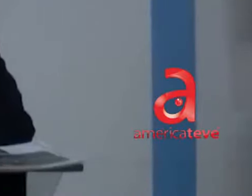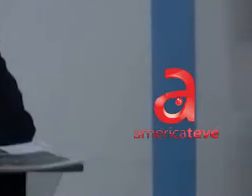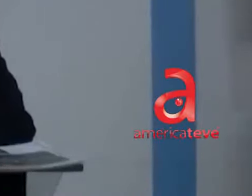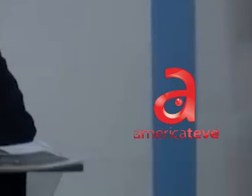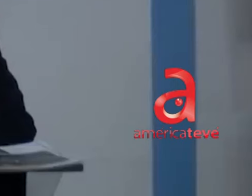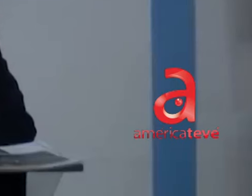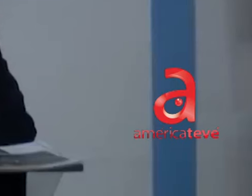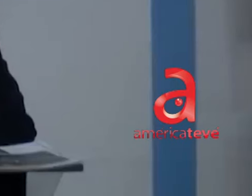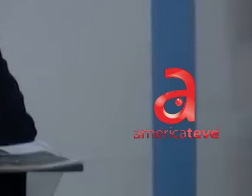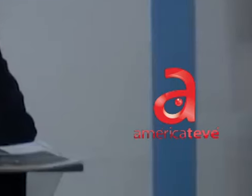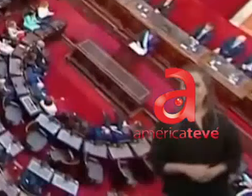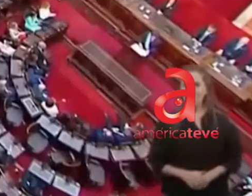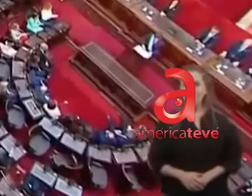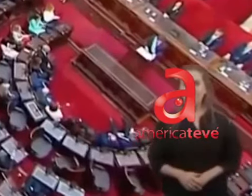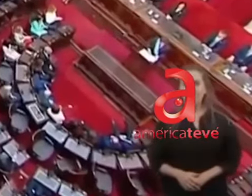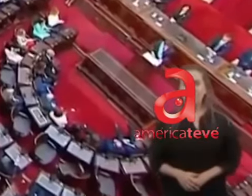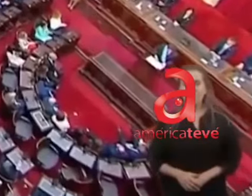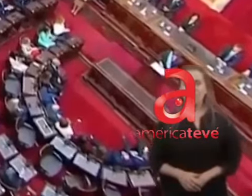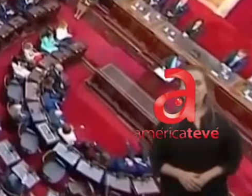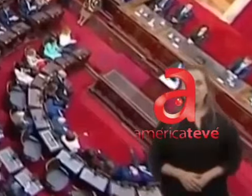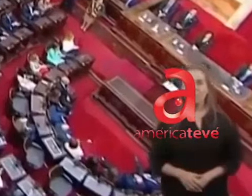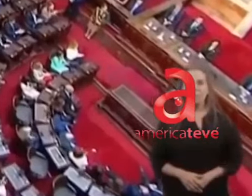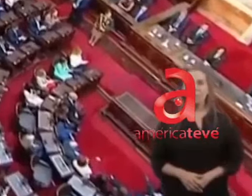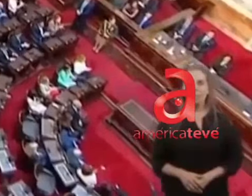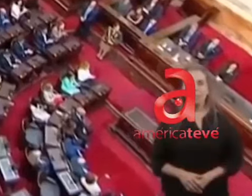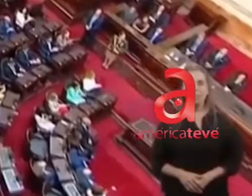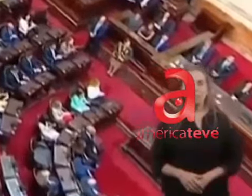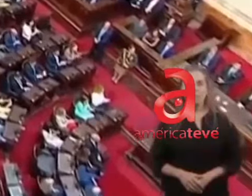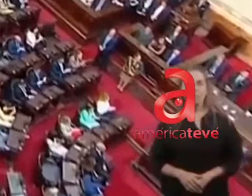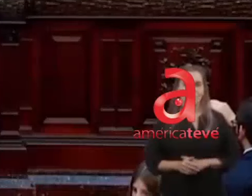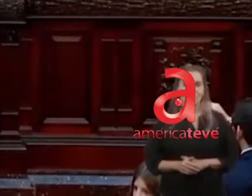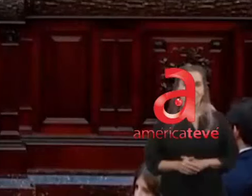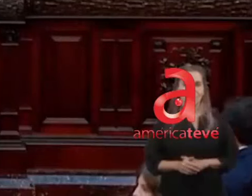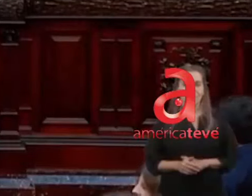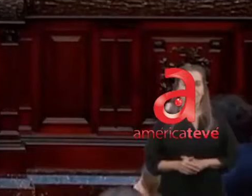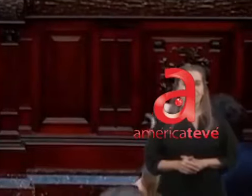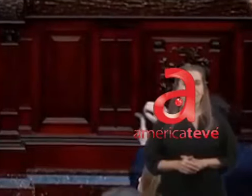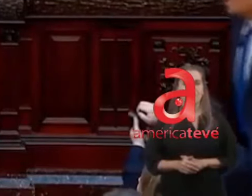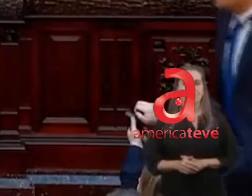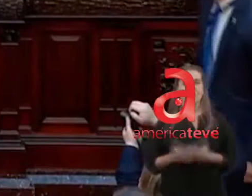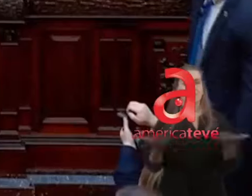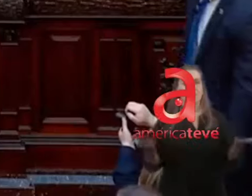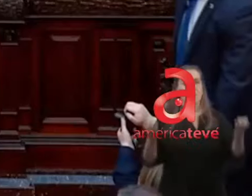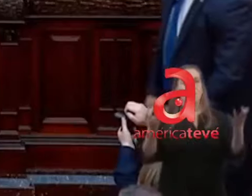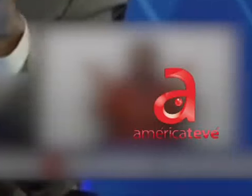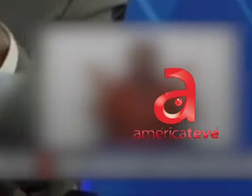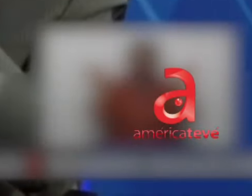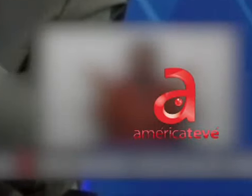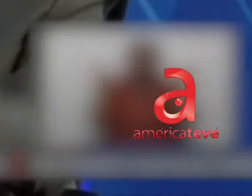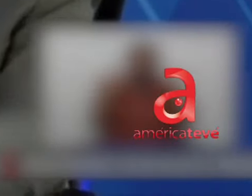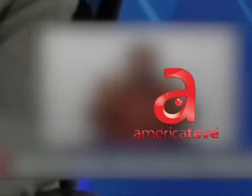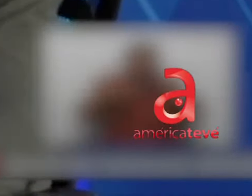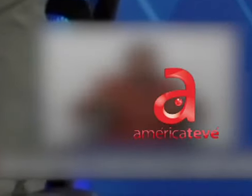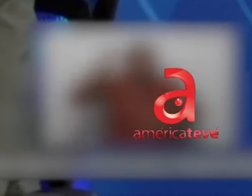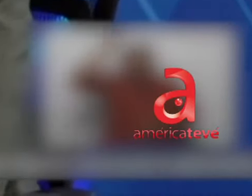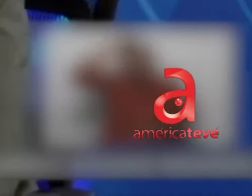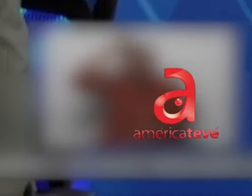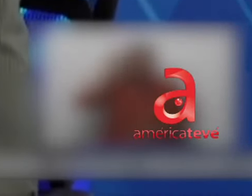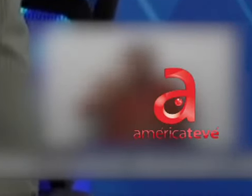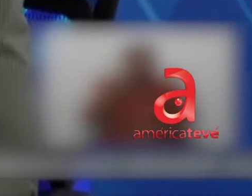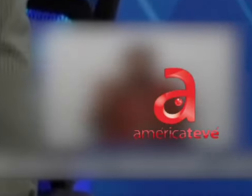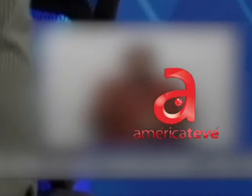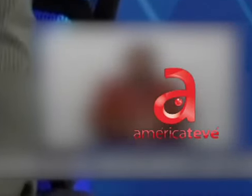venezolano a la nación venezolana Asimismo el pasado 6 de septiembre la cancillería Argentina solicitó a la Corte Penal Internacional la